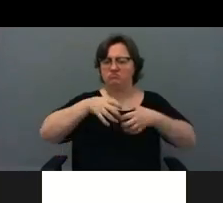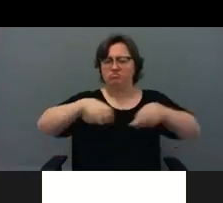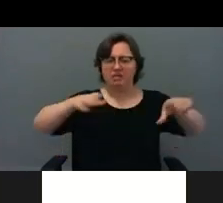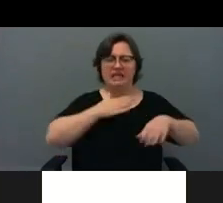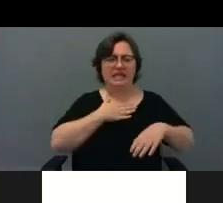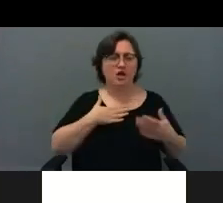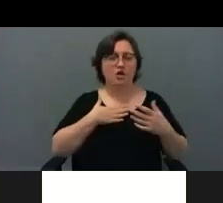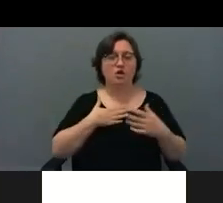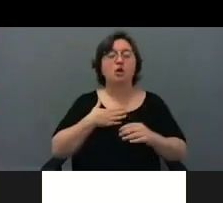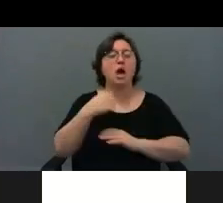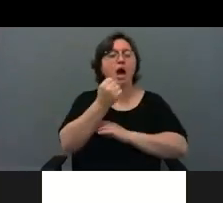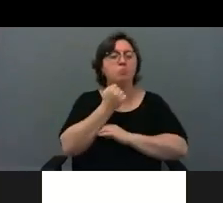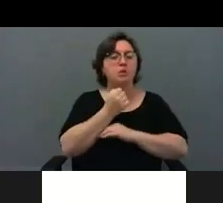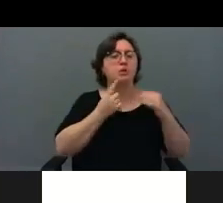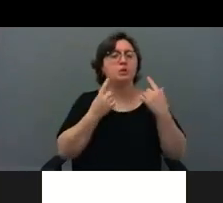Necesitaba unos apoyos.